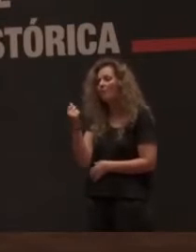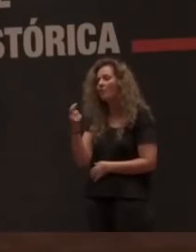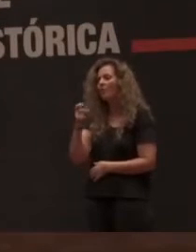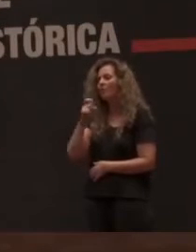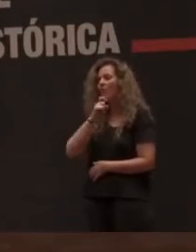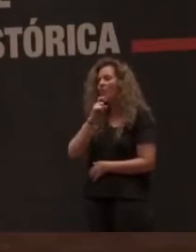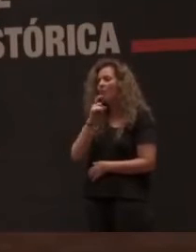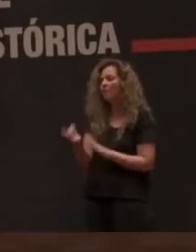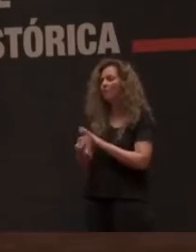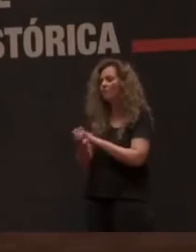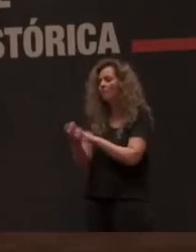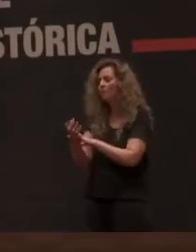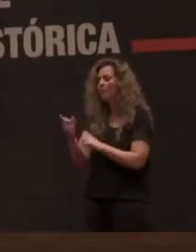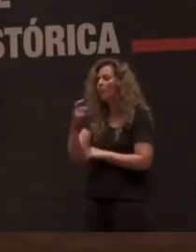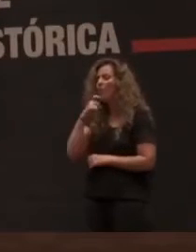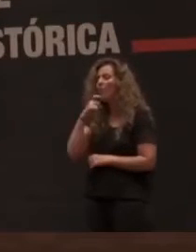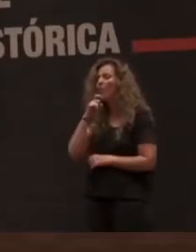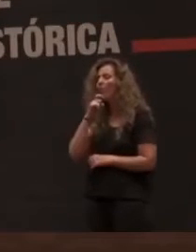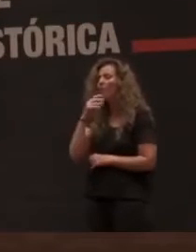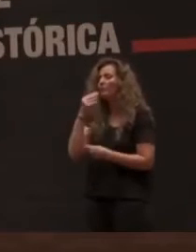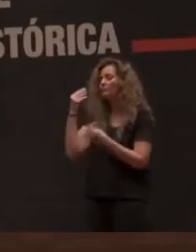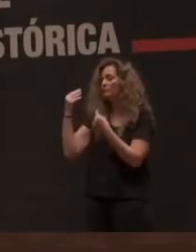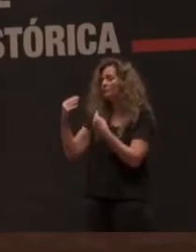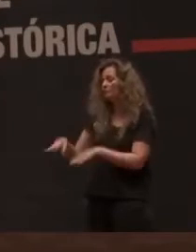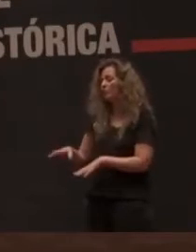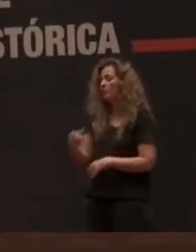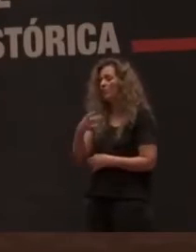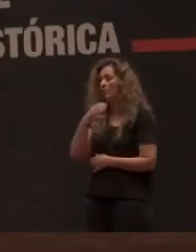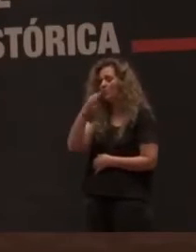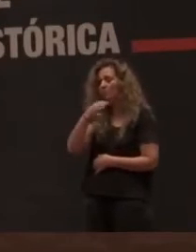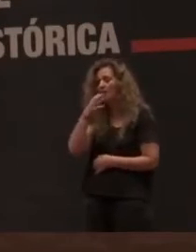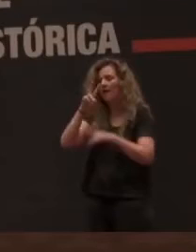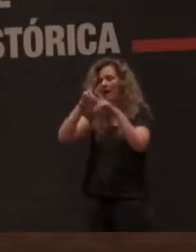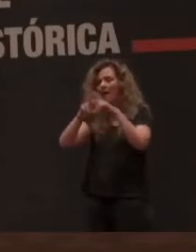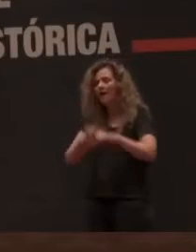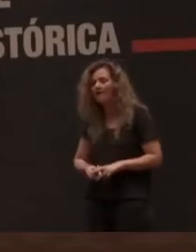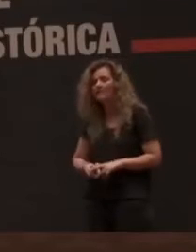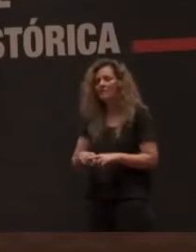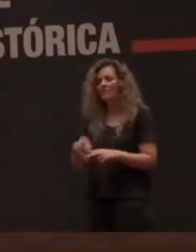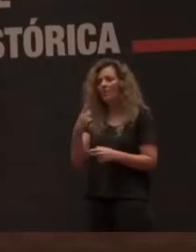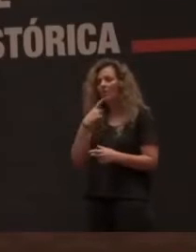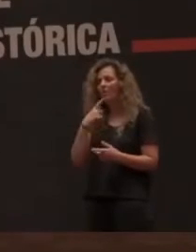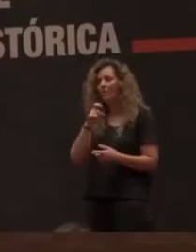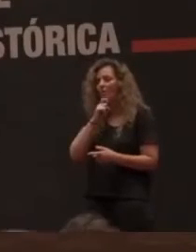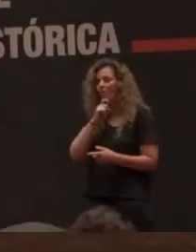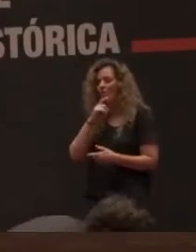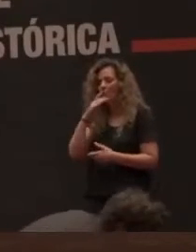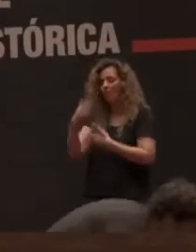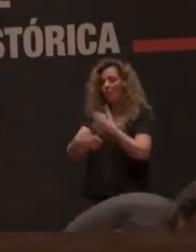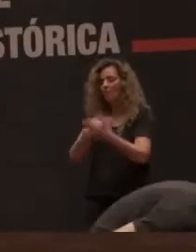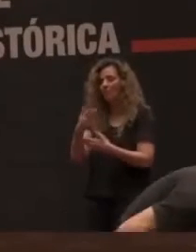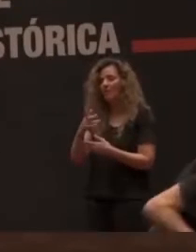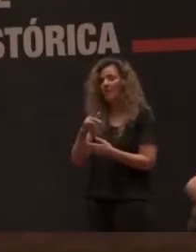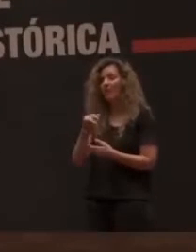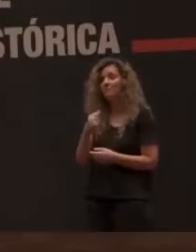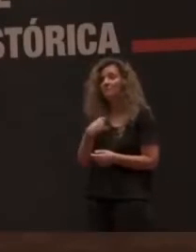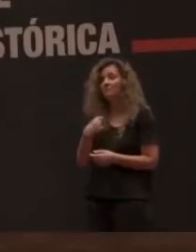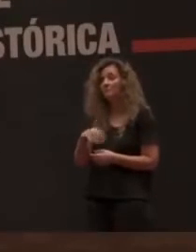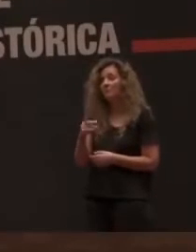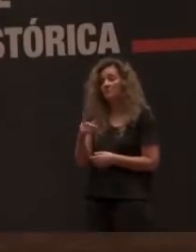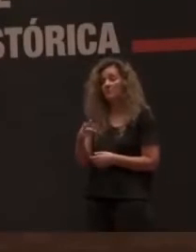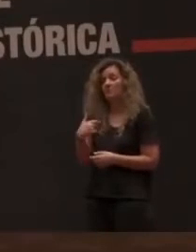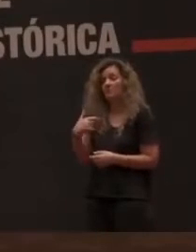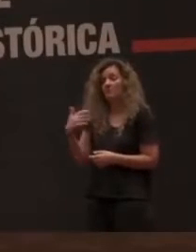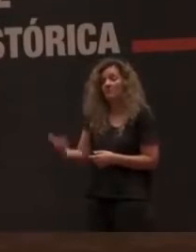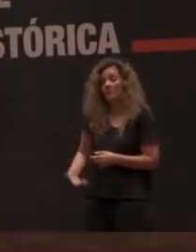de la reproducción, como un historiador puede llevar ese discurso y ese análisis, el tránsito de modo de producción esclavista pasando a